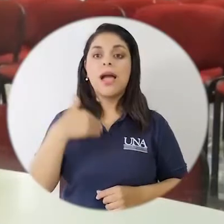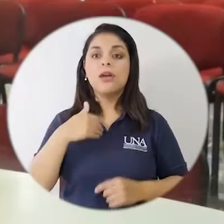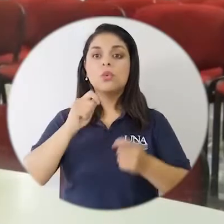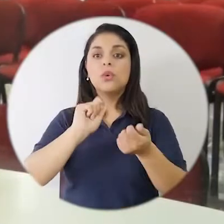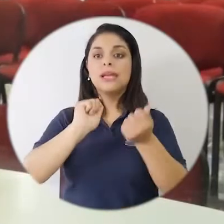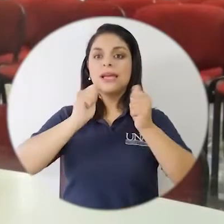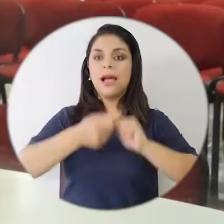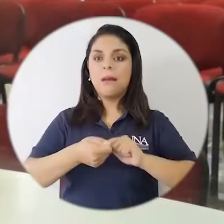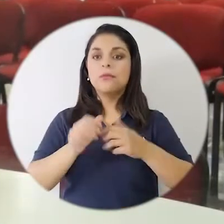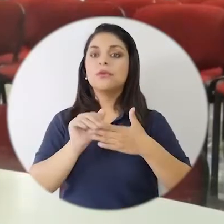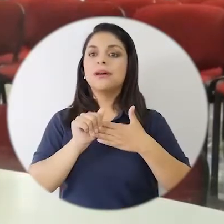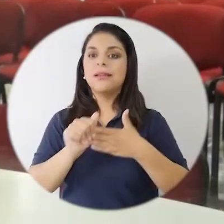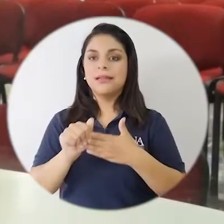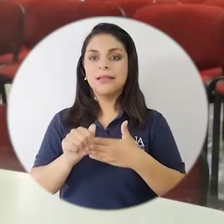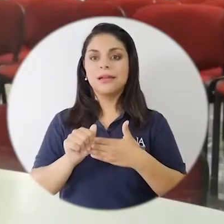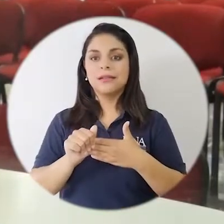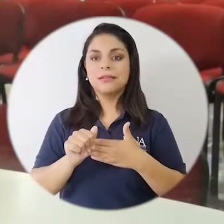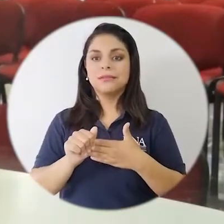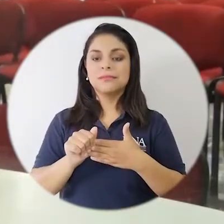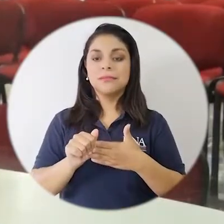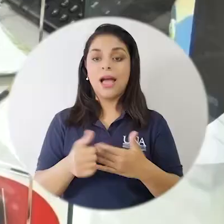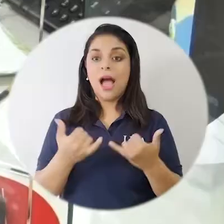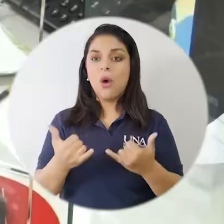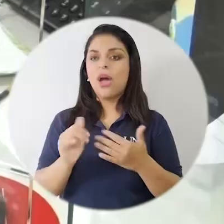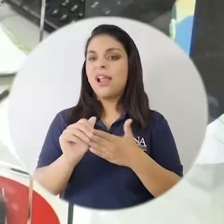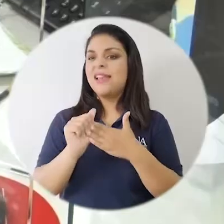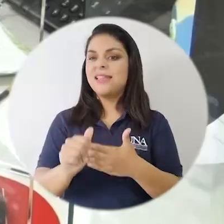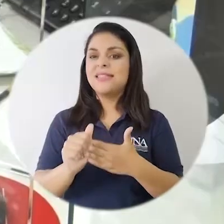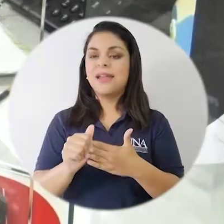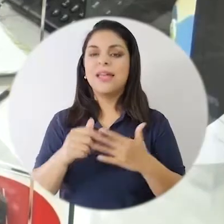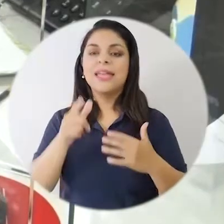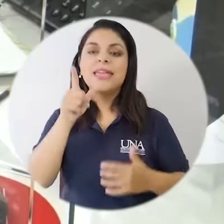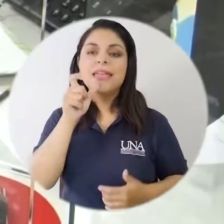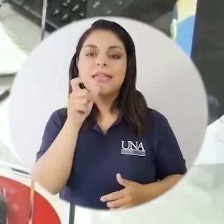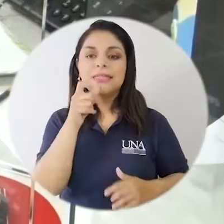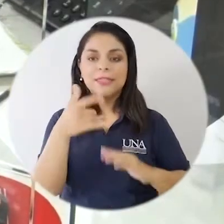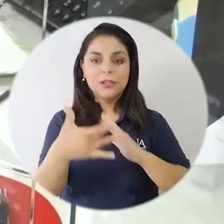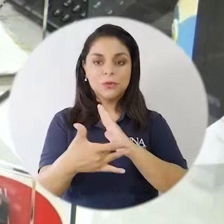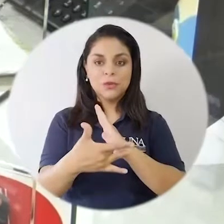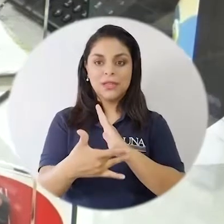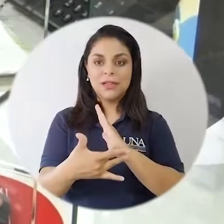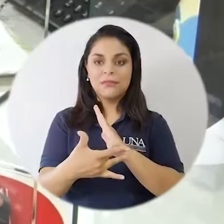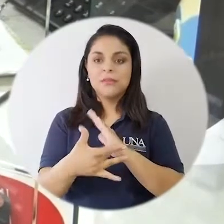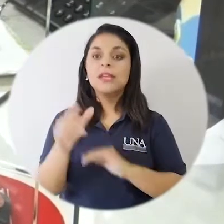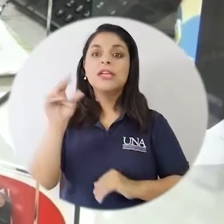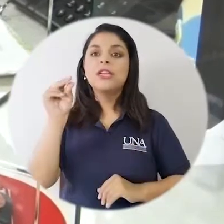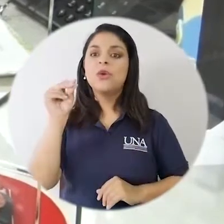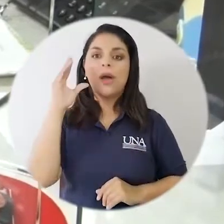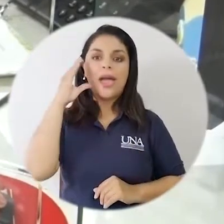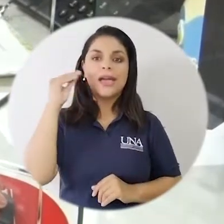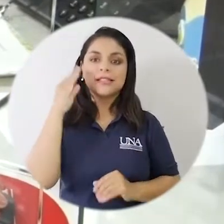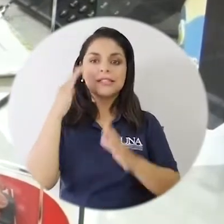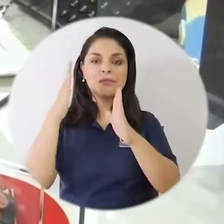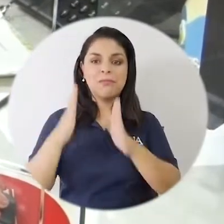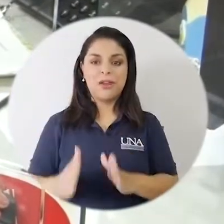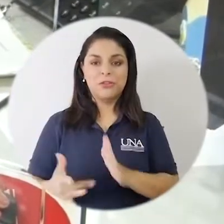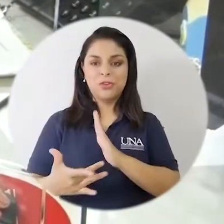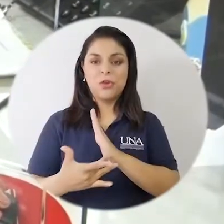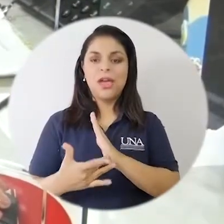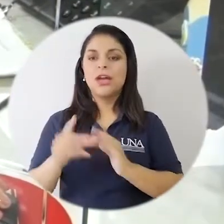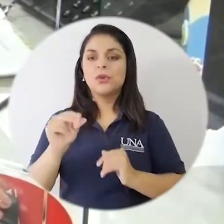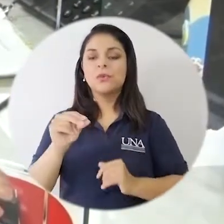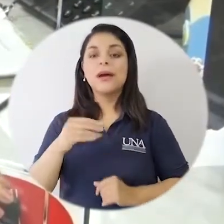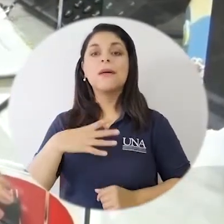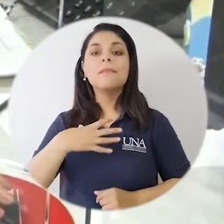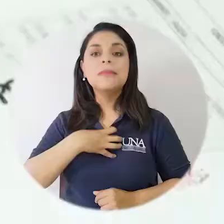un cambio de líder. El líder que tenemos ahora es un líder tecnológico, y no porque tenga que ser un experto en tecnología, sino que tiene